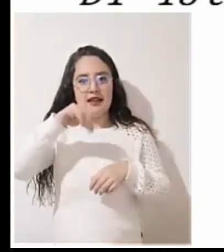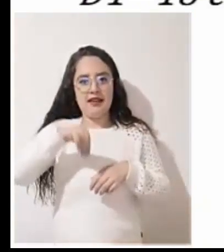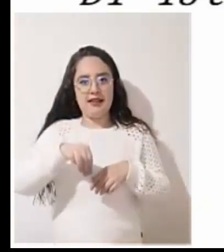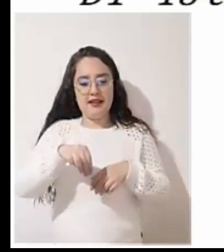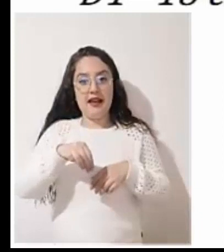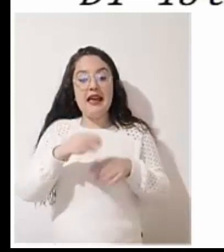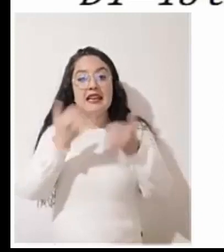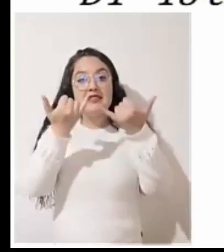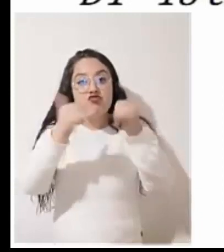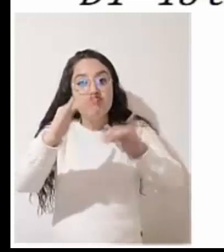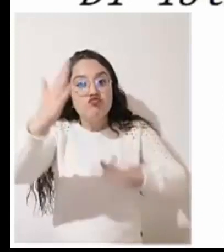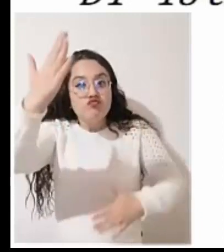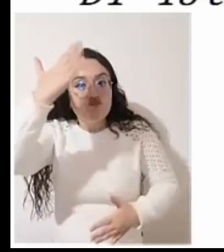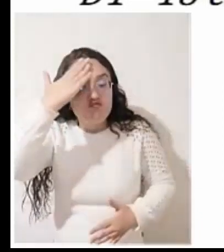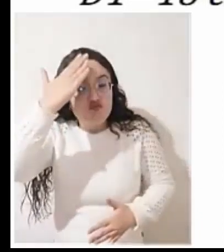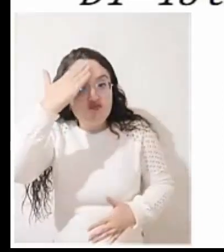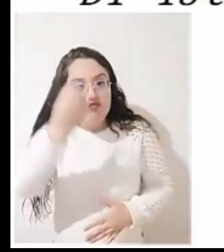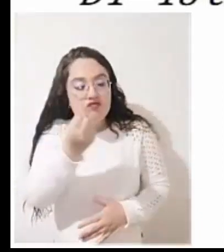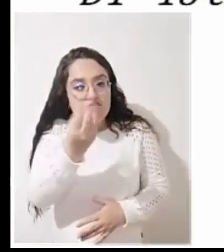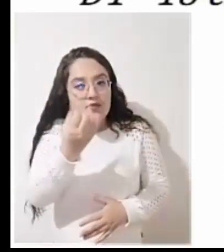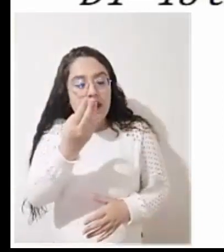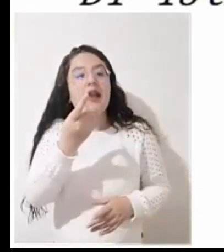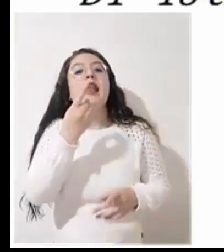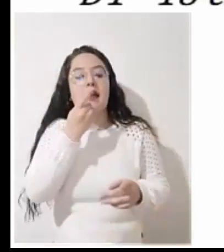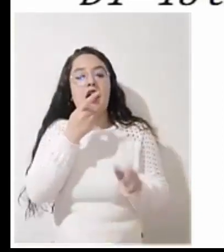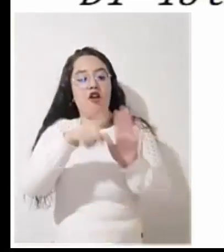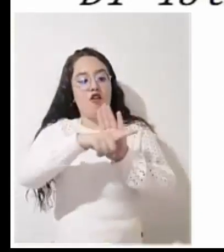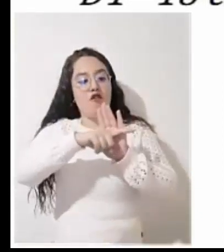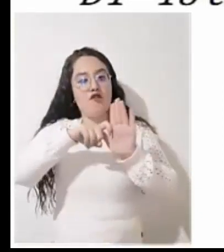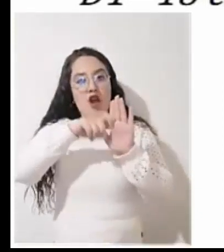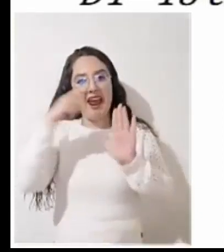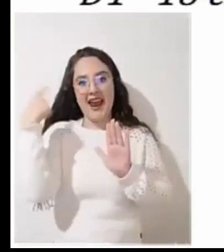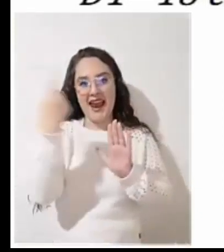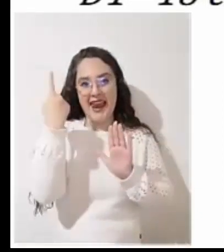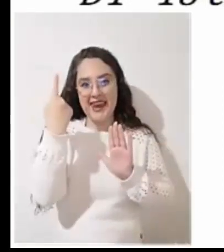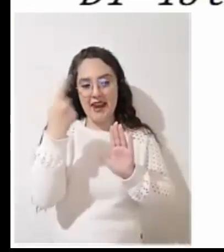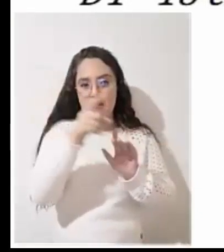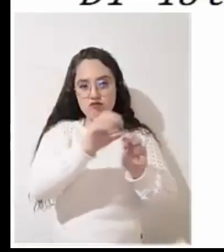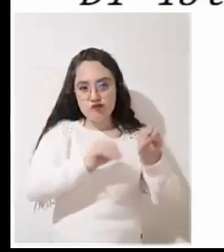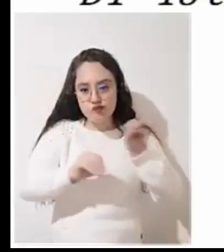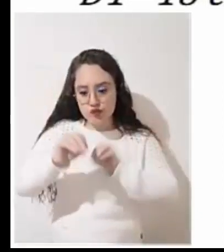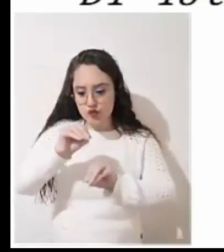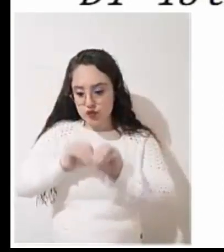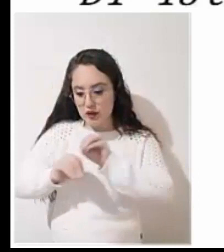centímetros. Con esos datos, entonces, reemplazamos en la fórmula general,